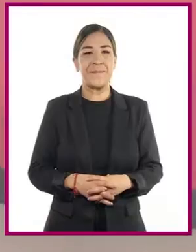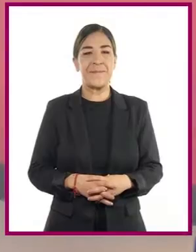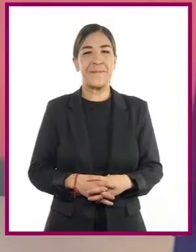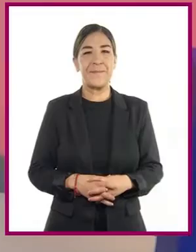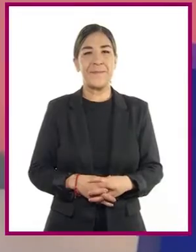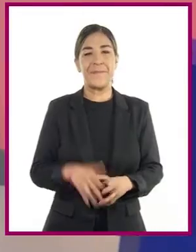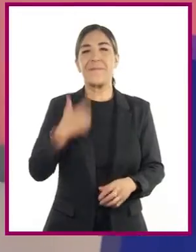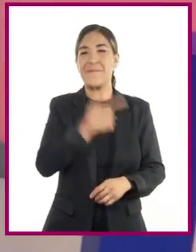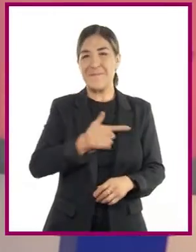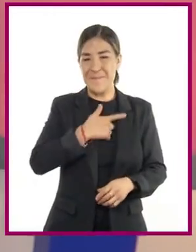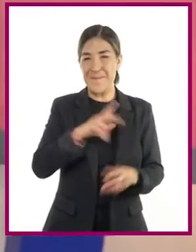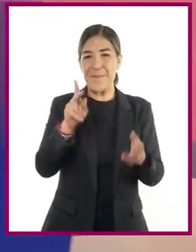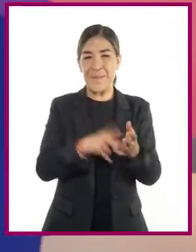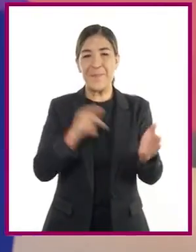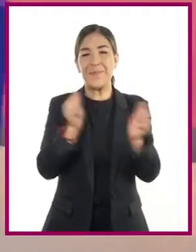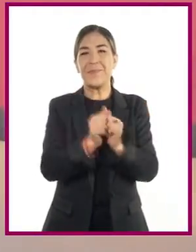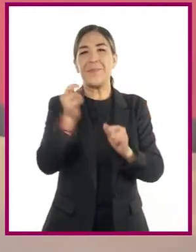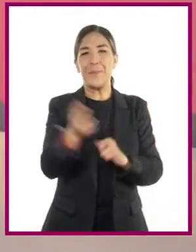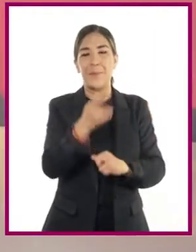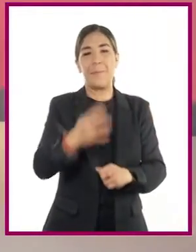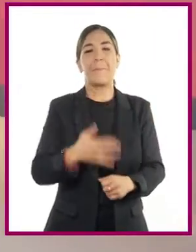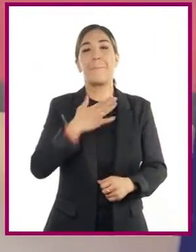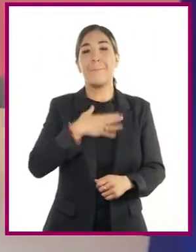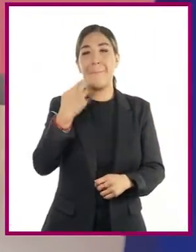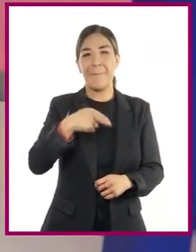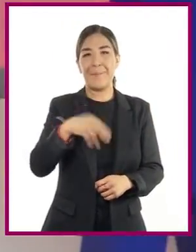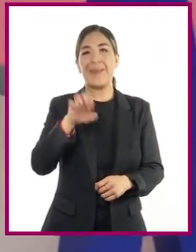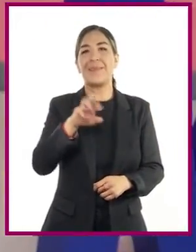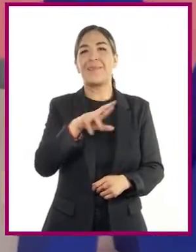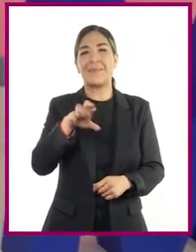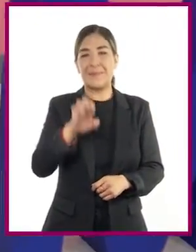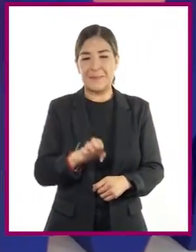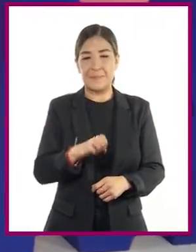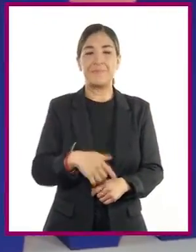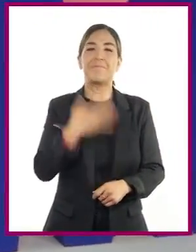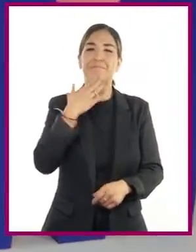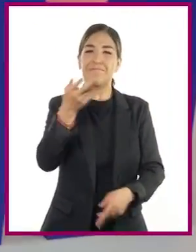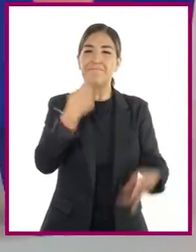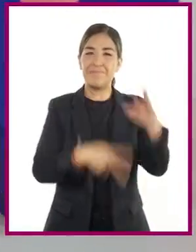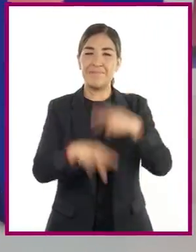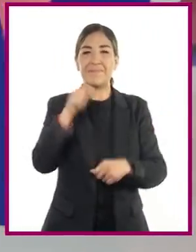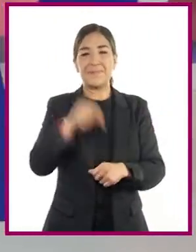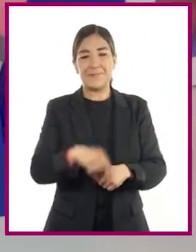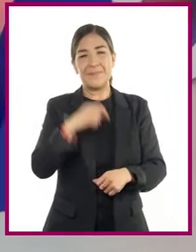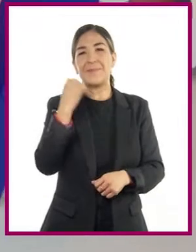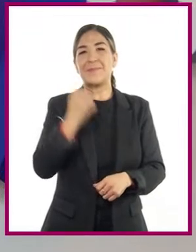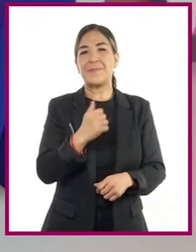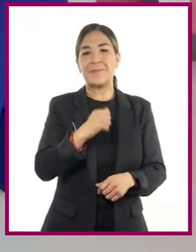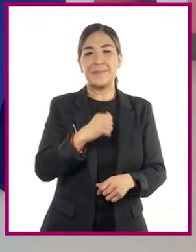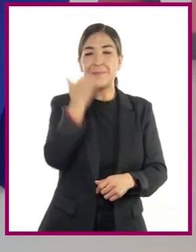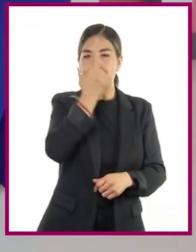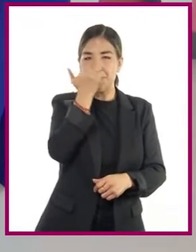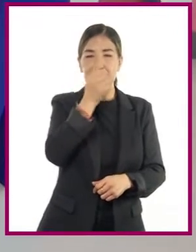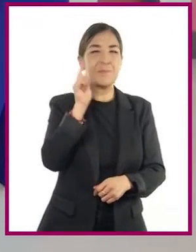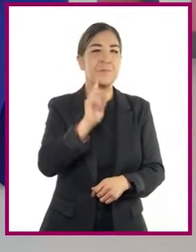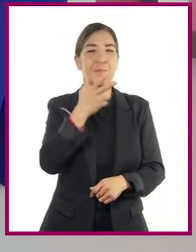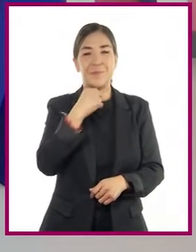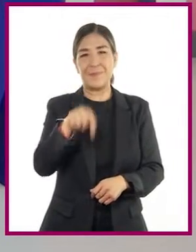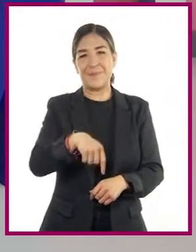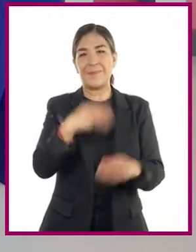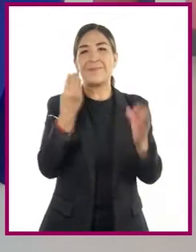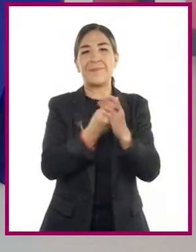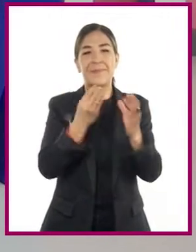Qué gusto estar nuevamente con ustedes. Soy Enrique Rodal y les doy la bienvenida a las alumnas y alumnos de lengua materna de segundo grado de